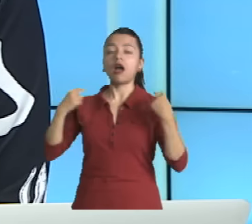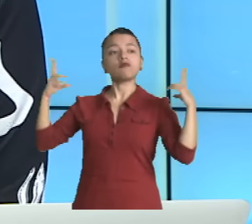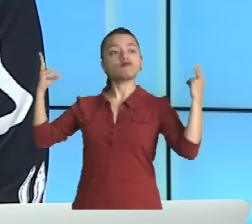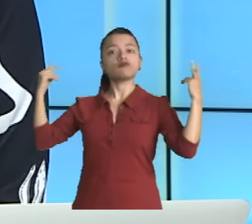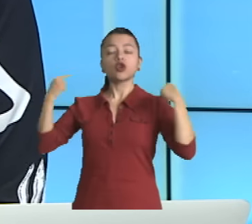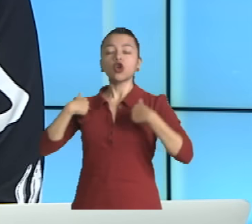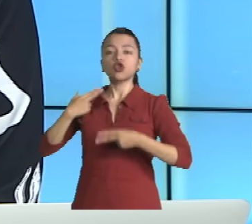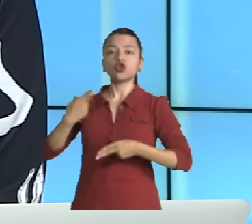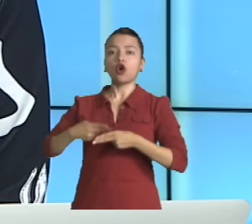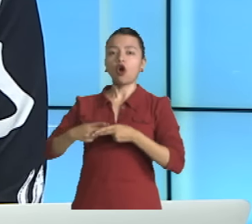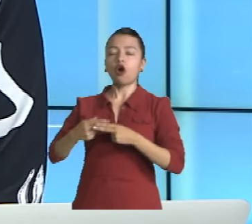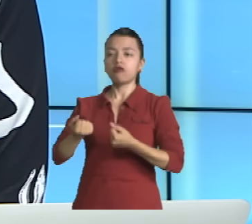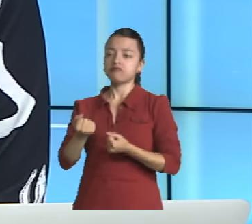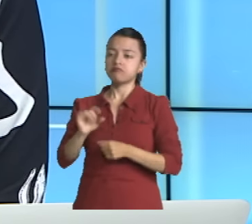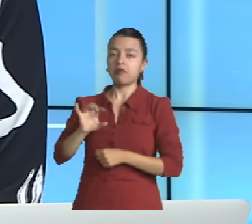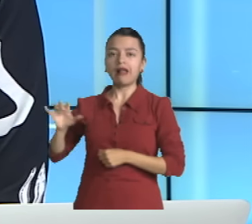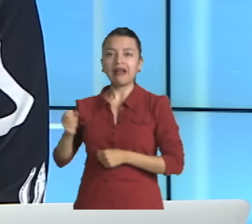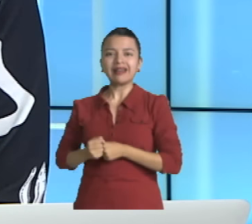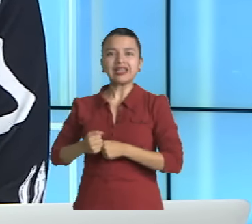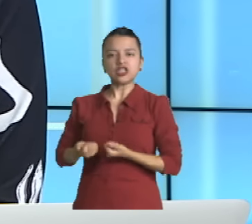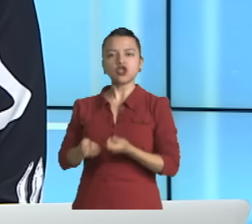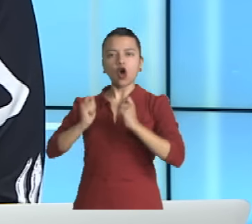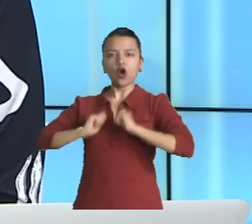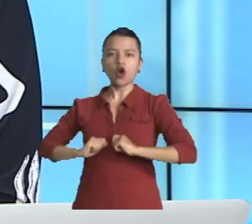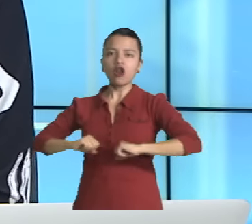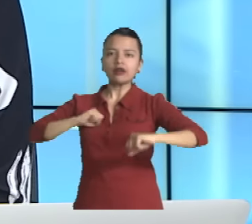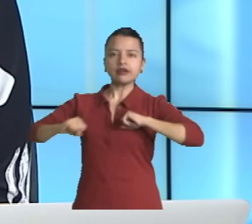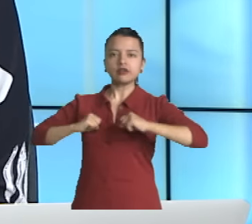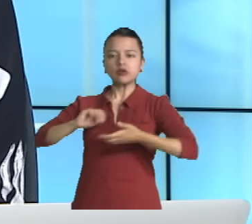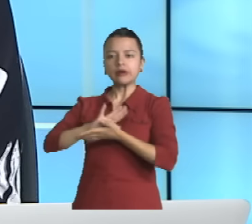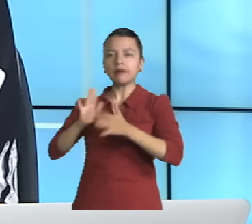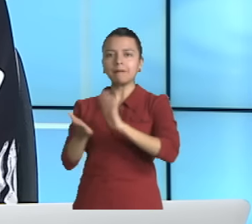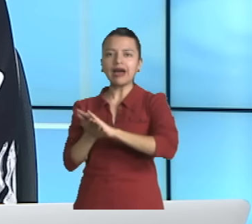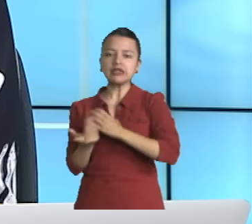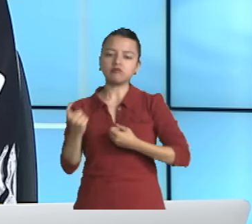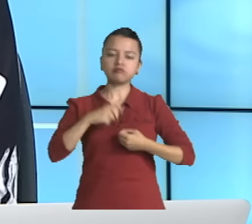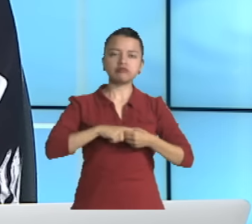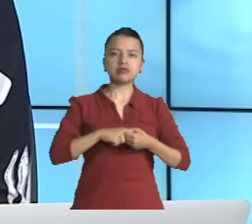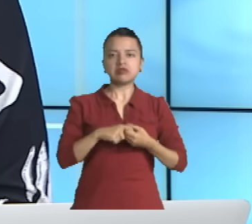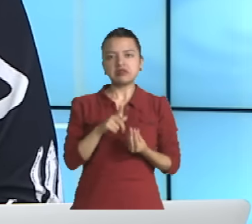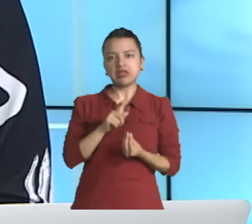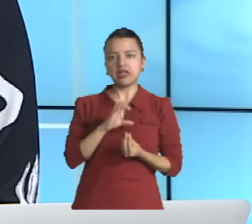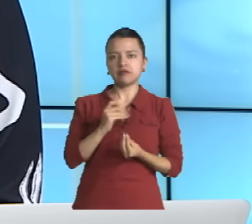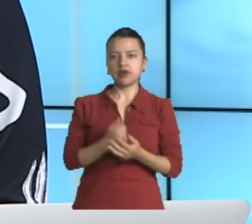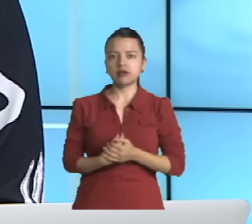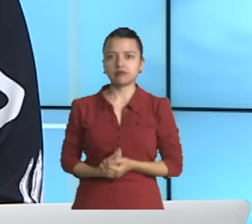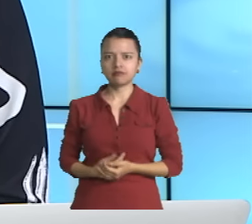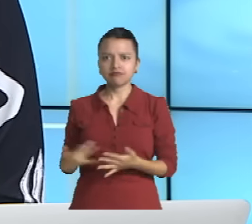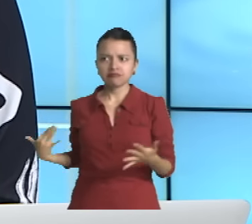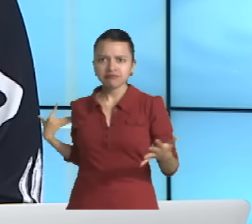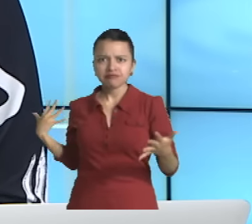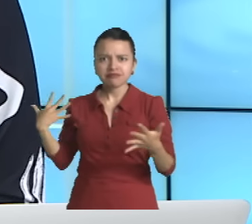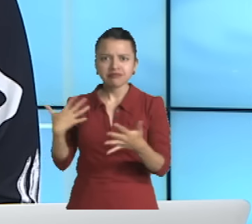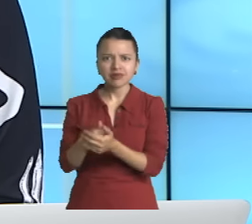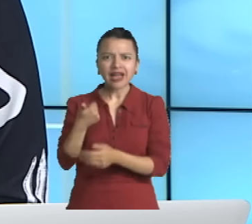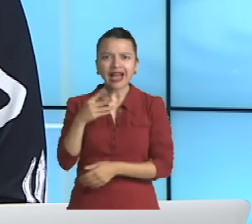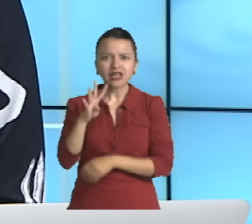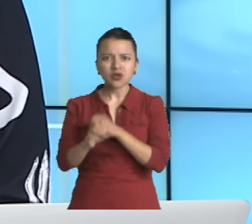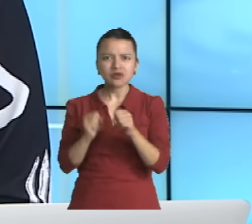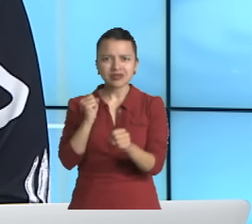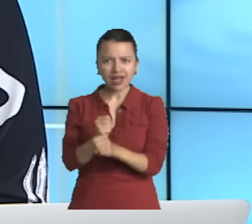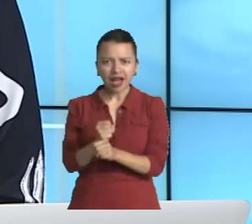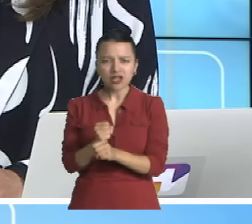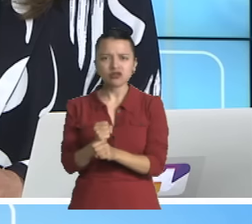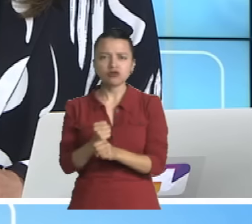haciéndose pasar por gestor de paz de las disidencias de las FARC. Llevaba recibiendo beneficios por 14 años y seguía cometiendo